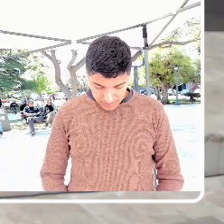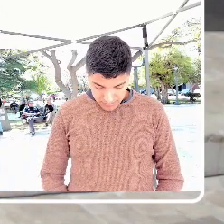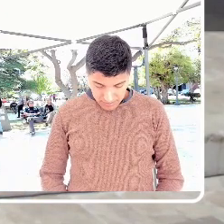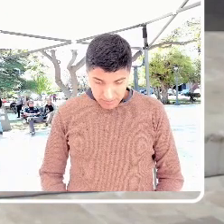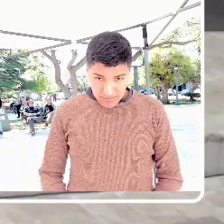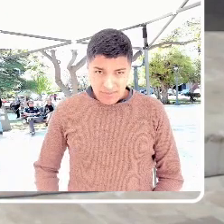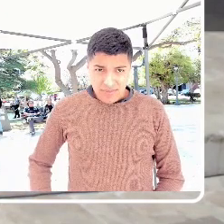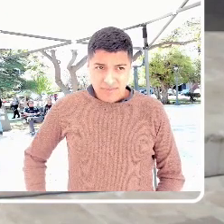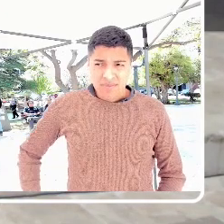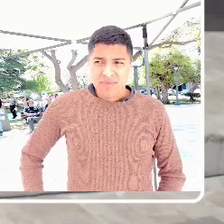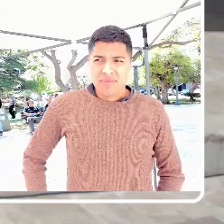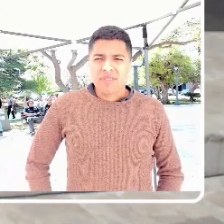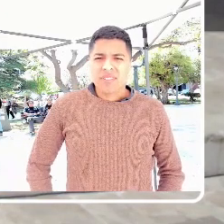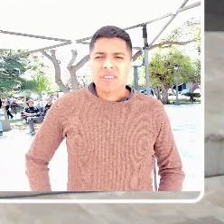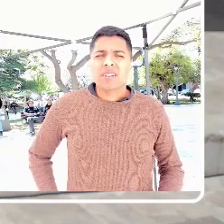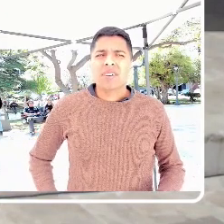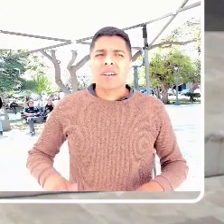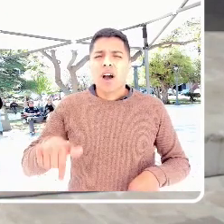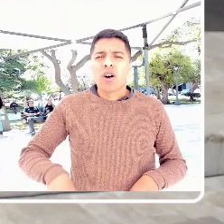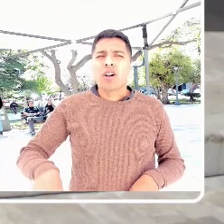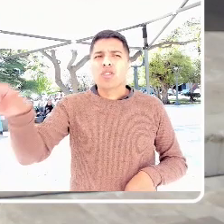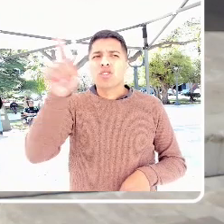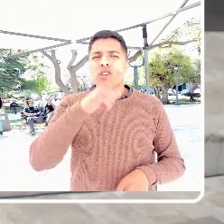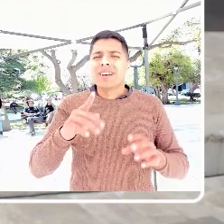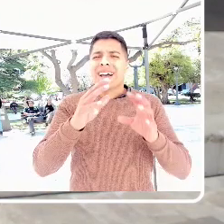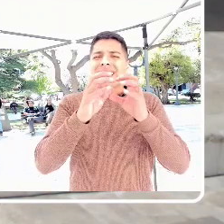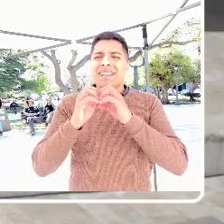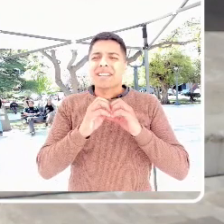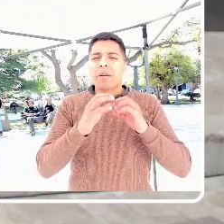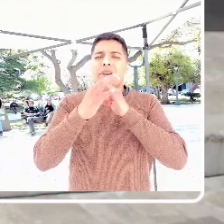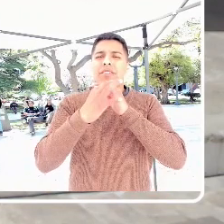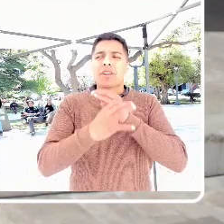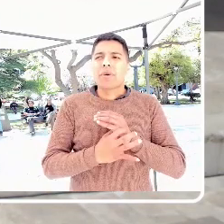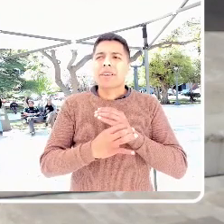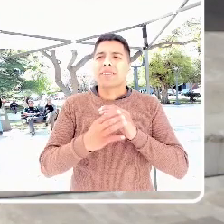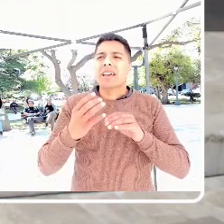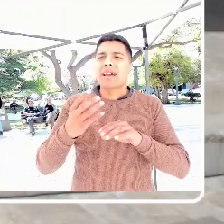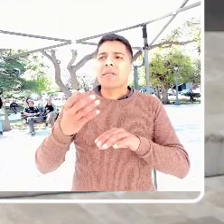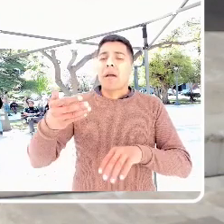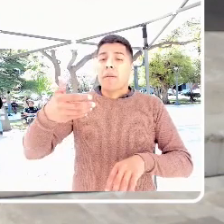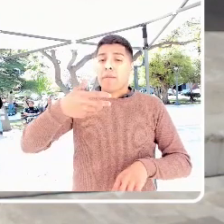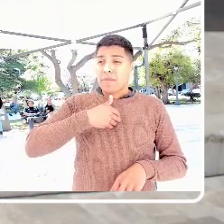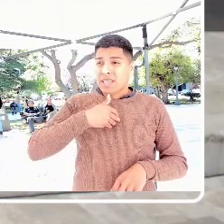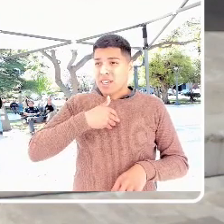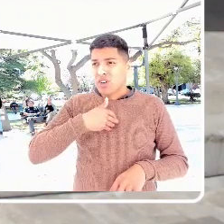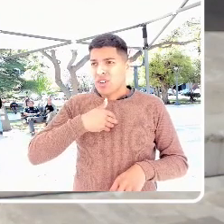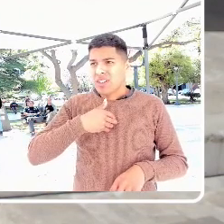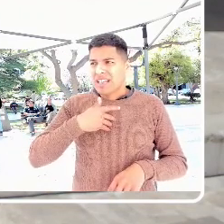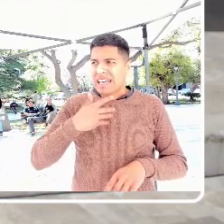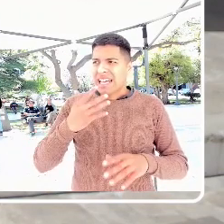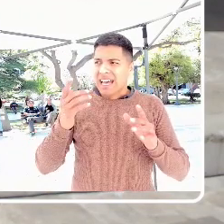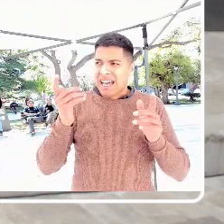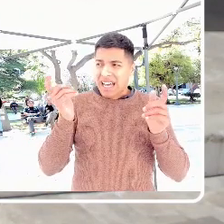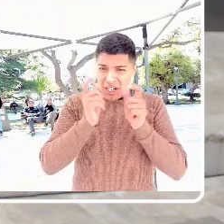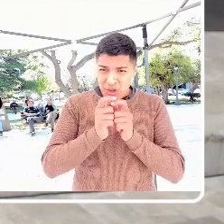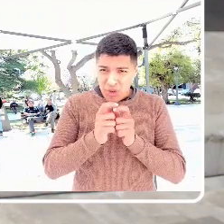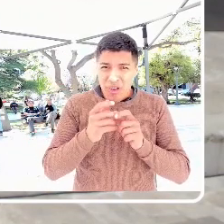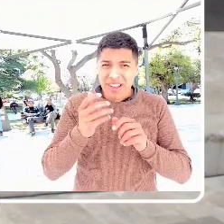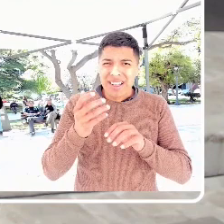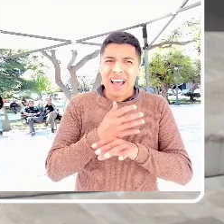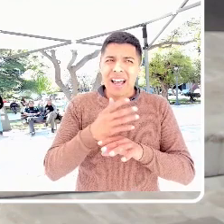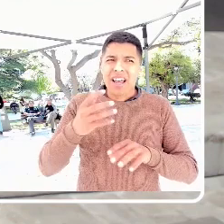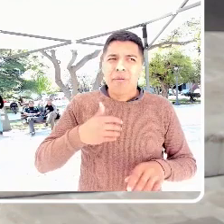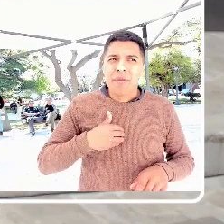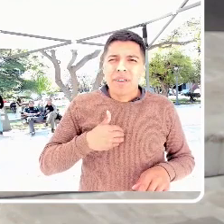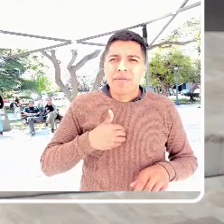A continuación daremos tratamiento al expediente solicitado sobre tablas al inicio de la sesión.